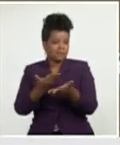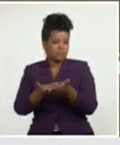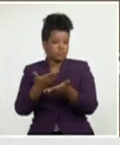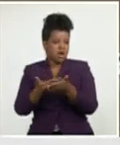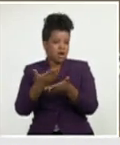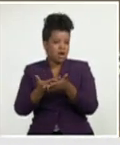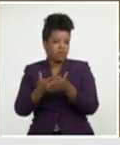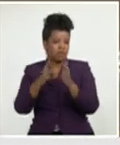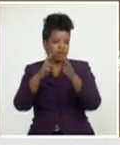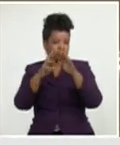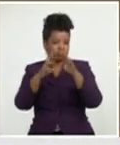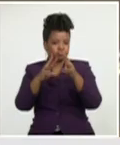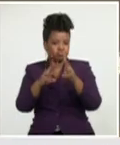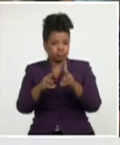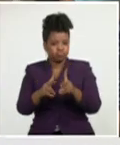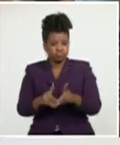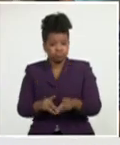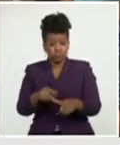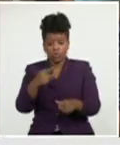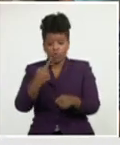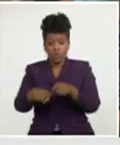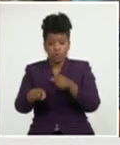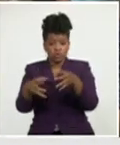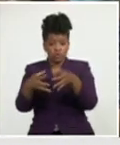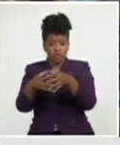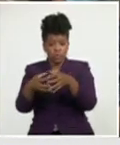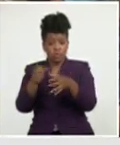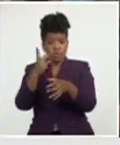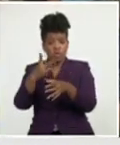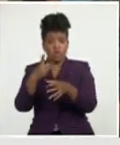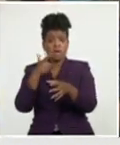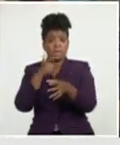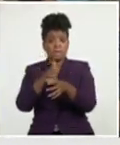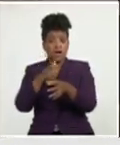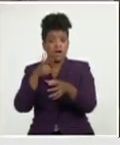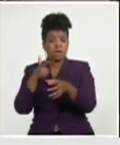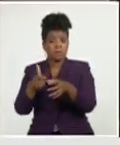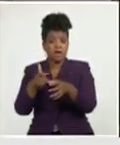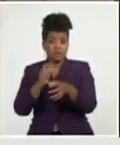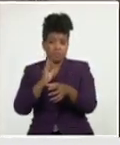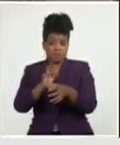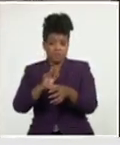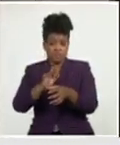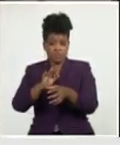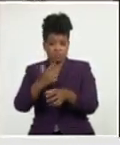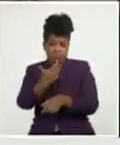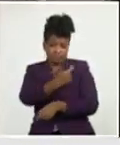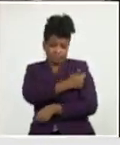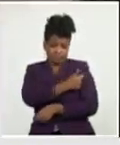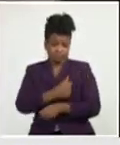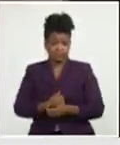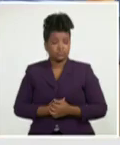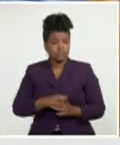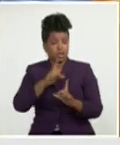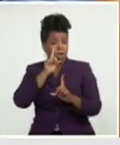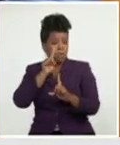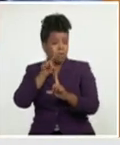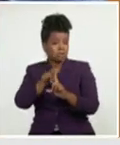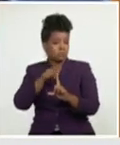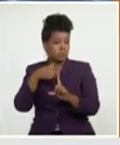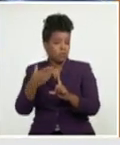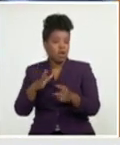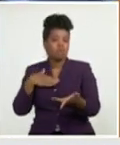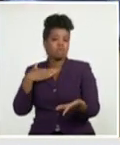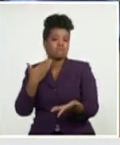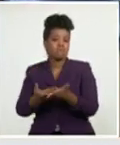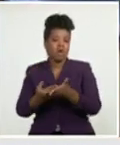un tercio recibirá el esquema de 2 dosis de Soberana más una dosis de Soberana Plus. Y lo que busca justamente es demostrar la